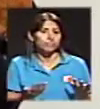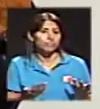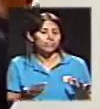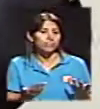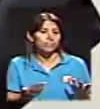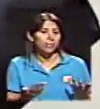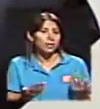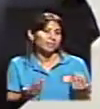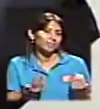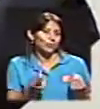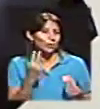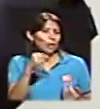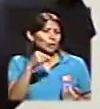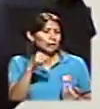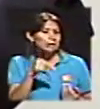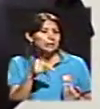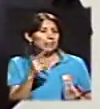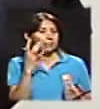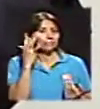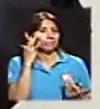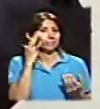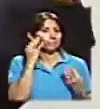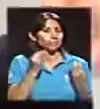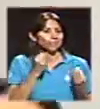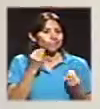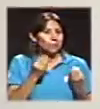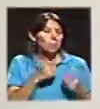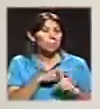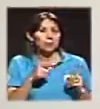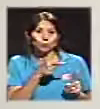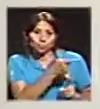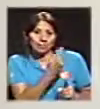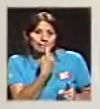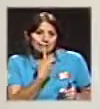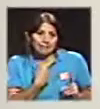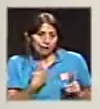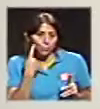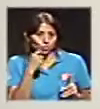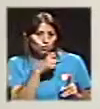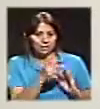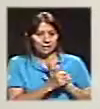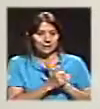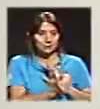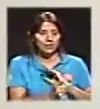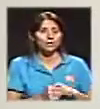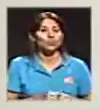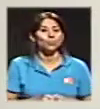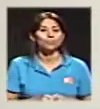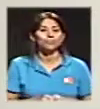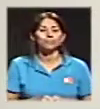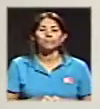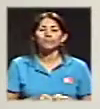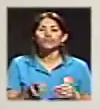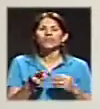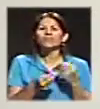una noticia tal vez preocupante, pero usted es el experto, es que el INSS